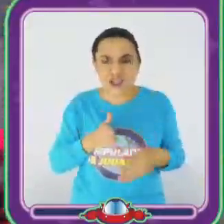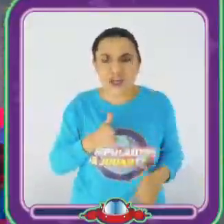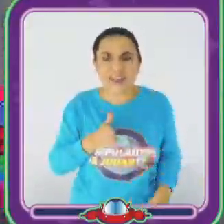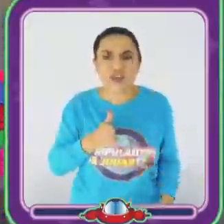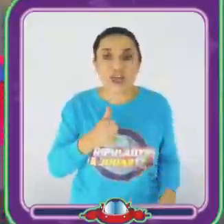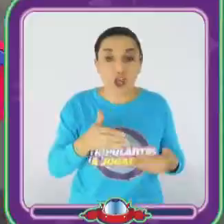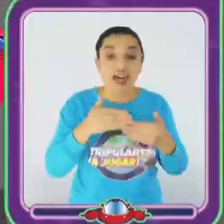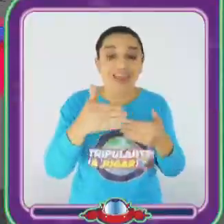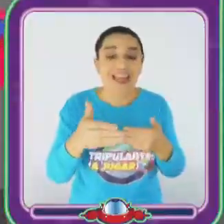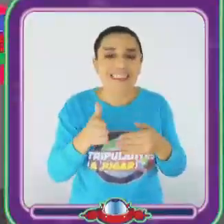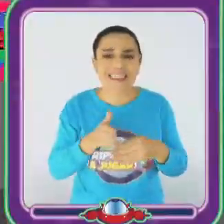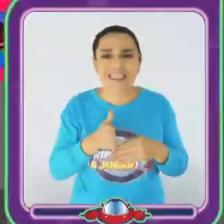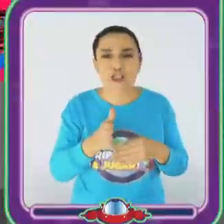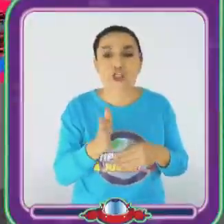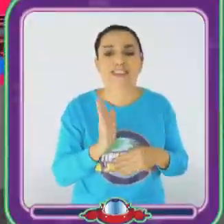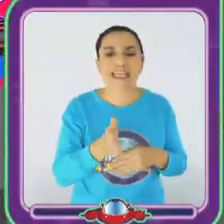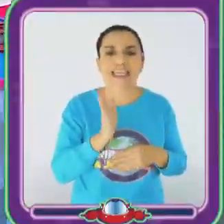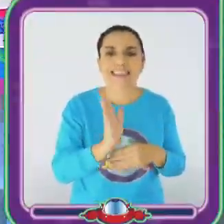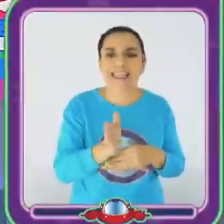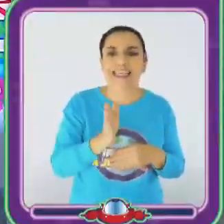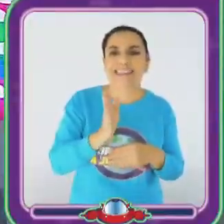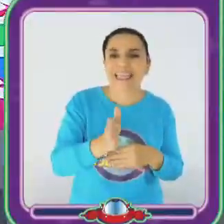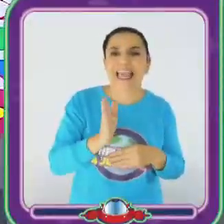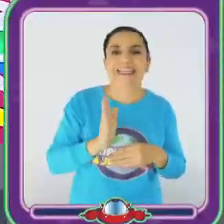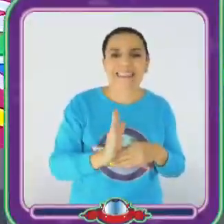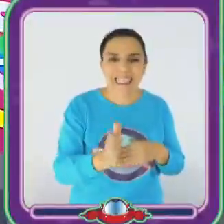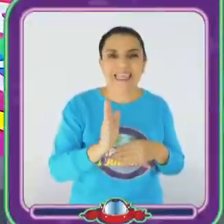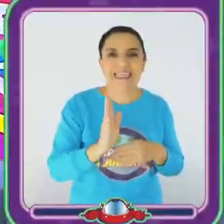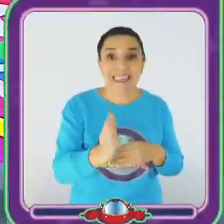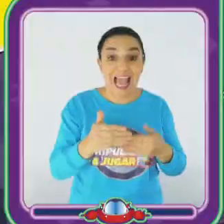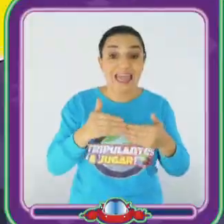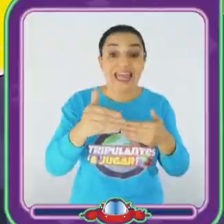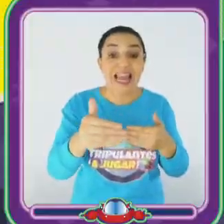reto, reto, reto! ¡Adelante, reto, adelante! Sigue, sigue, sigue.